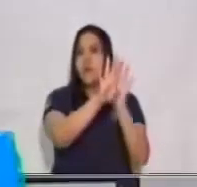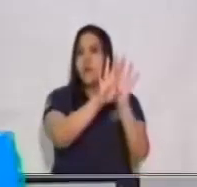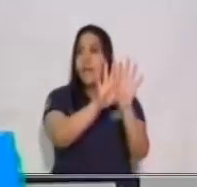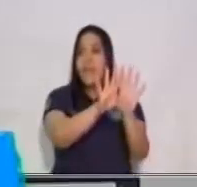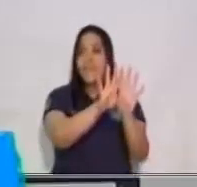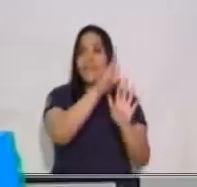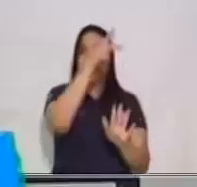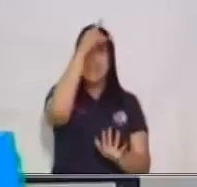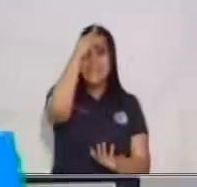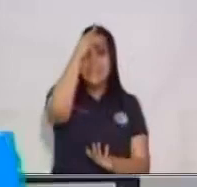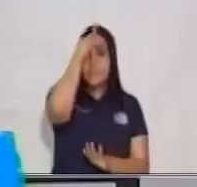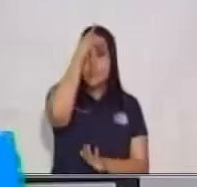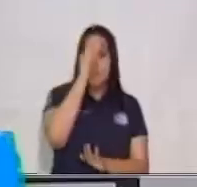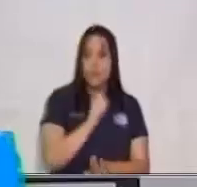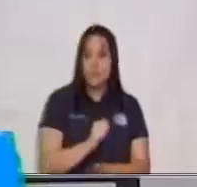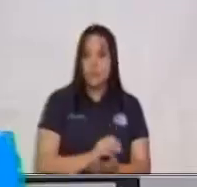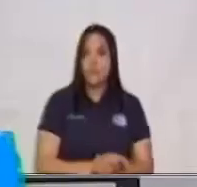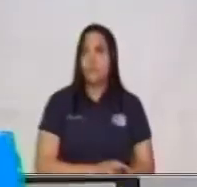kilómetros.